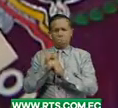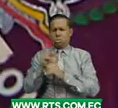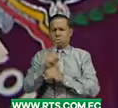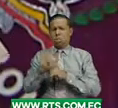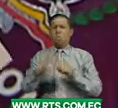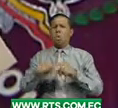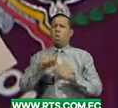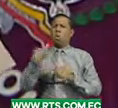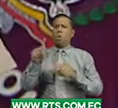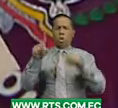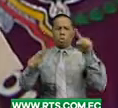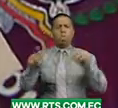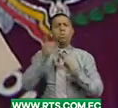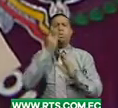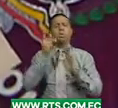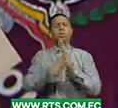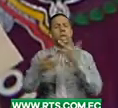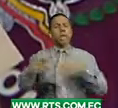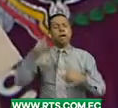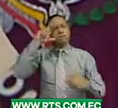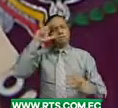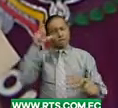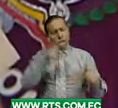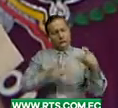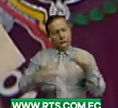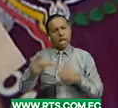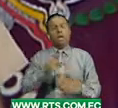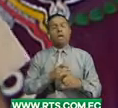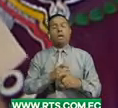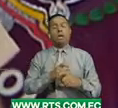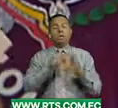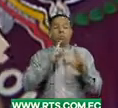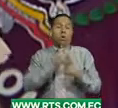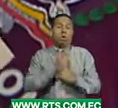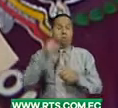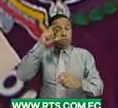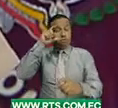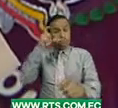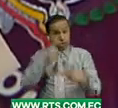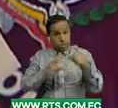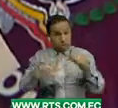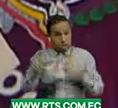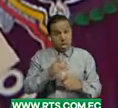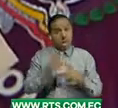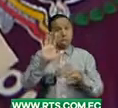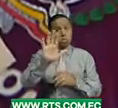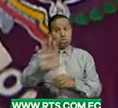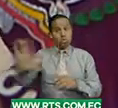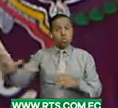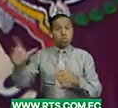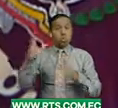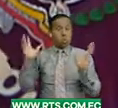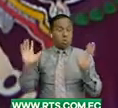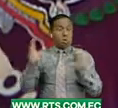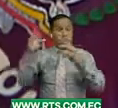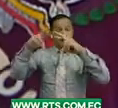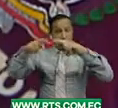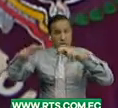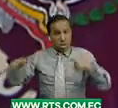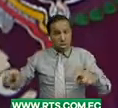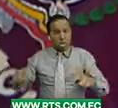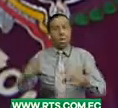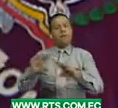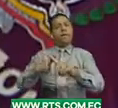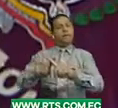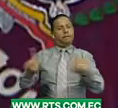la fiscalía. Entonces sí quiero aclarar que independientemente de lo que en fiscalía se investigue, independientemente de lo que la judicatura determine, nosotros